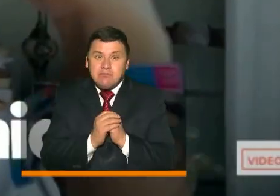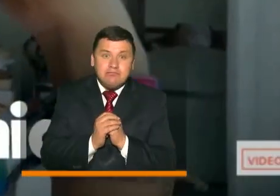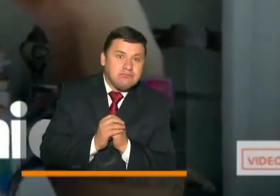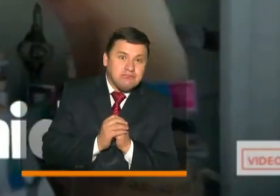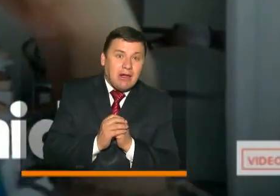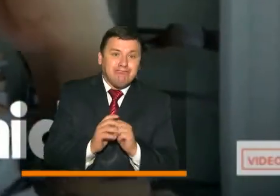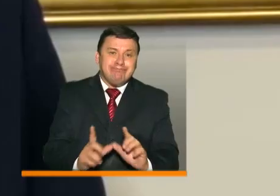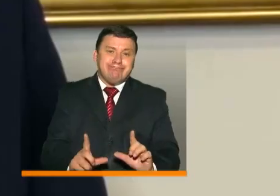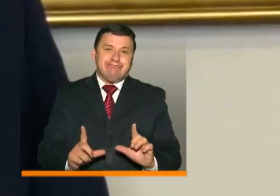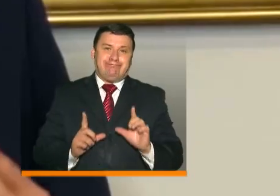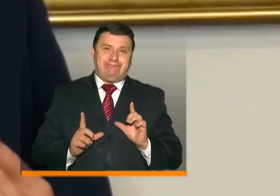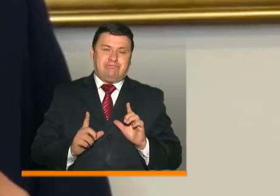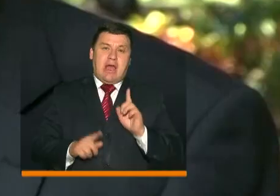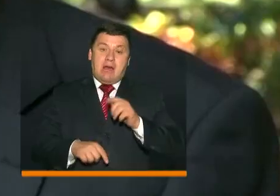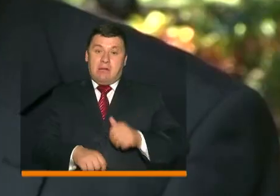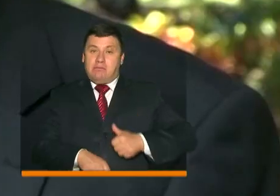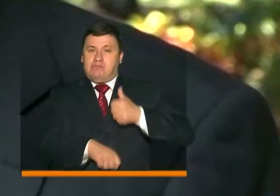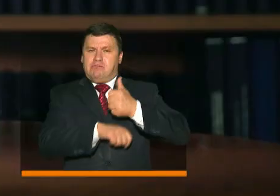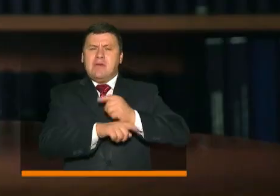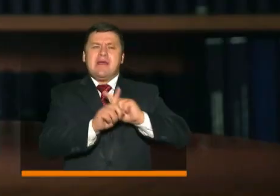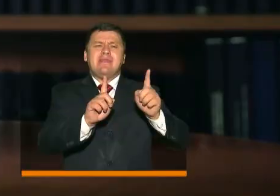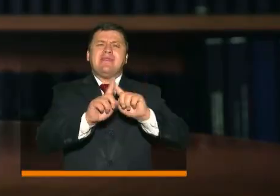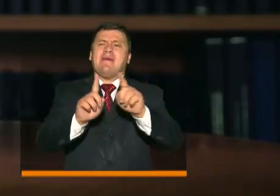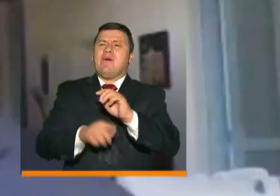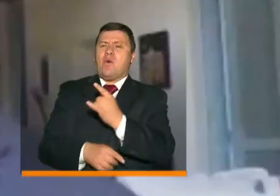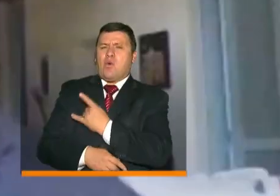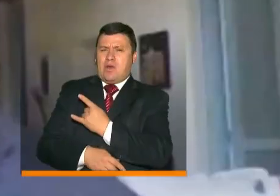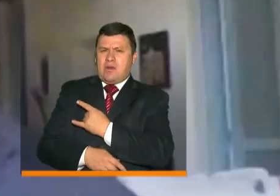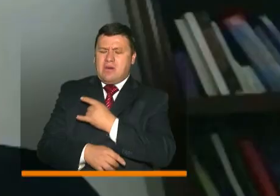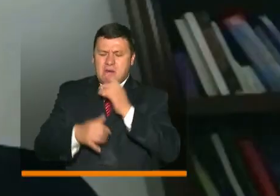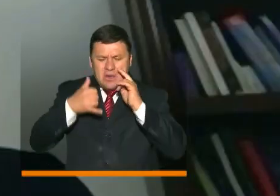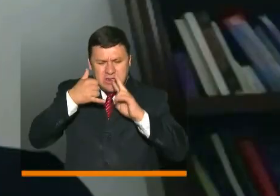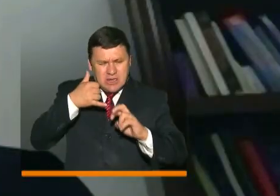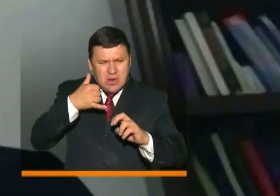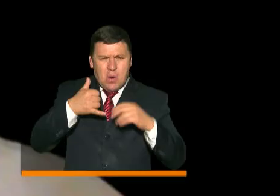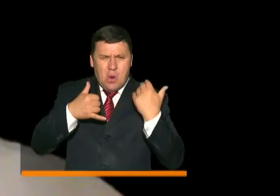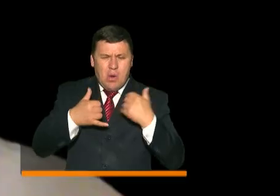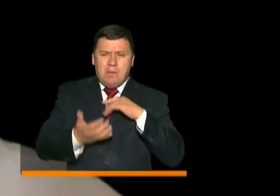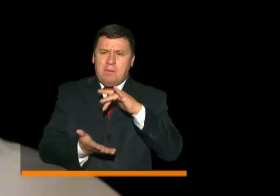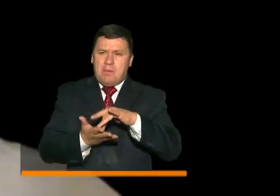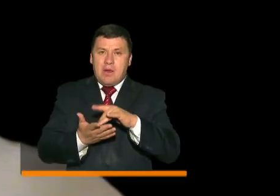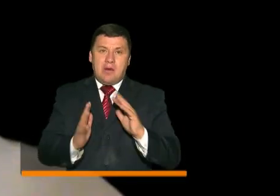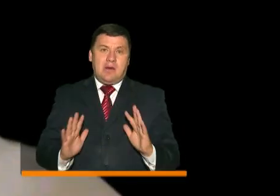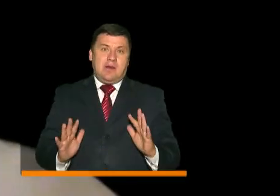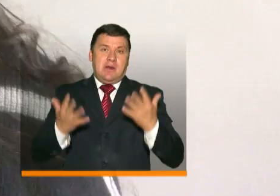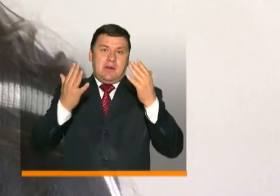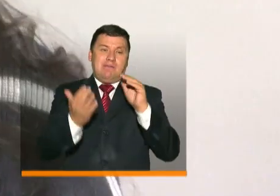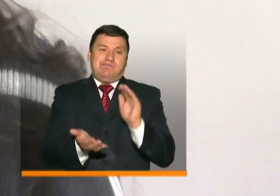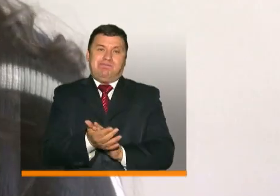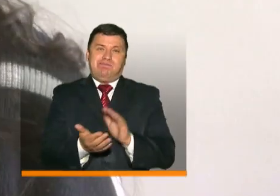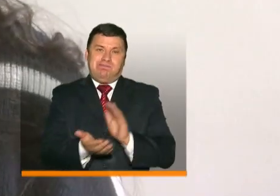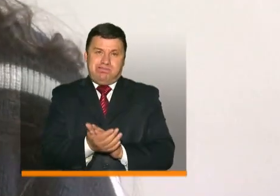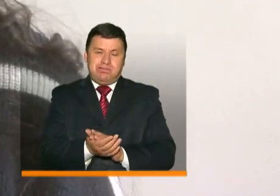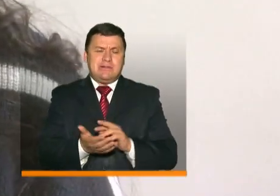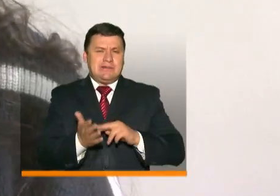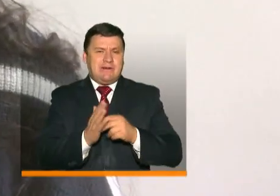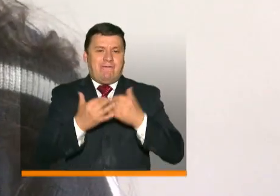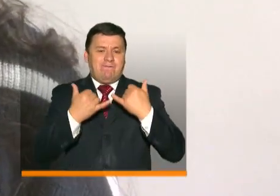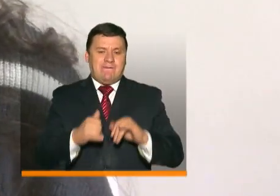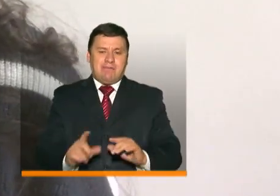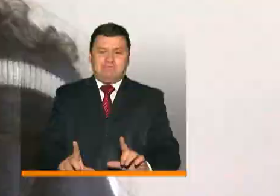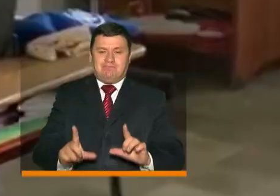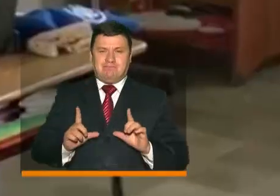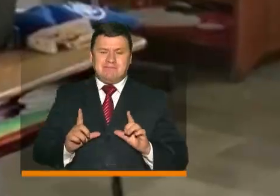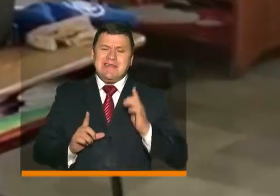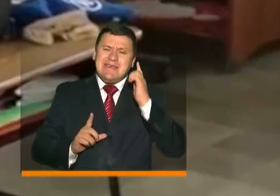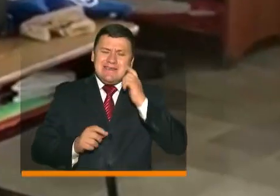con la ceremonia y con la presencia de rectores de distintas universidades y científicos destacados, esta celebración exaltó el reto que implicó terminar sus